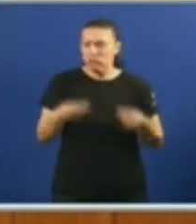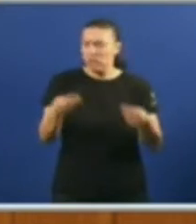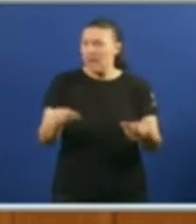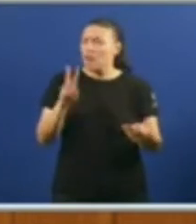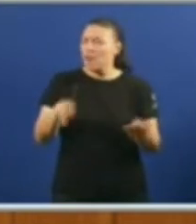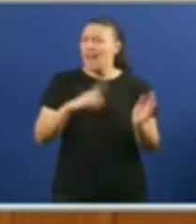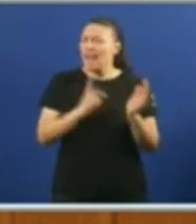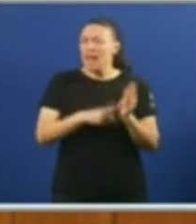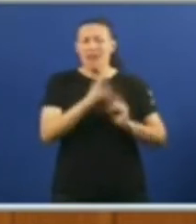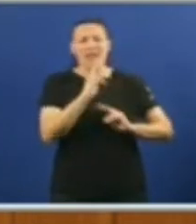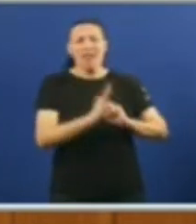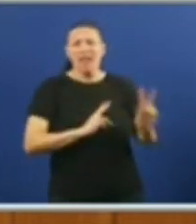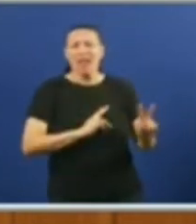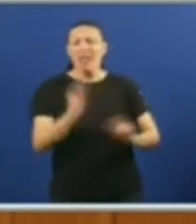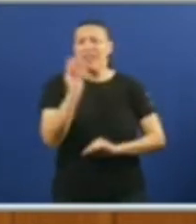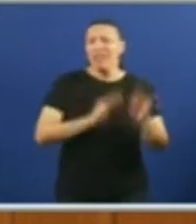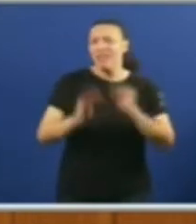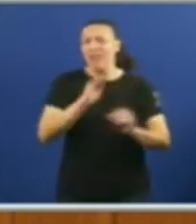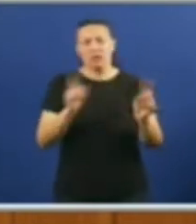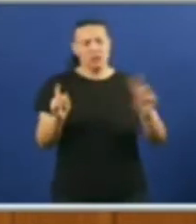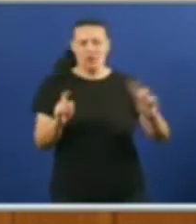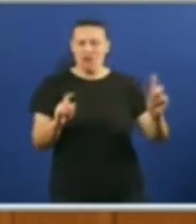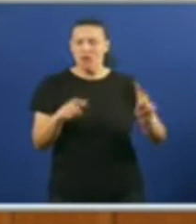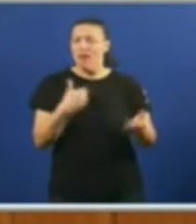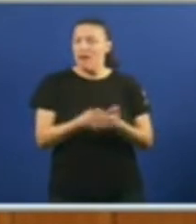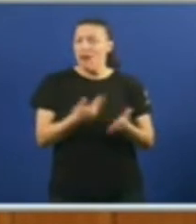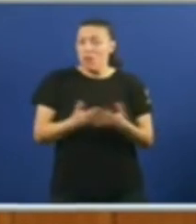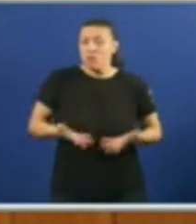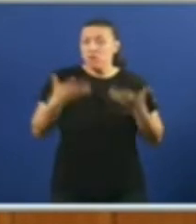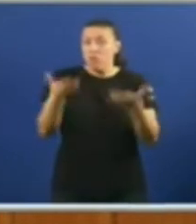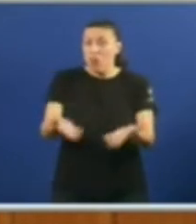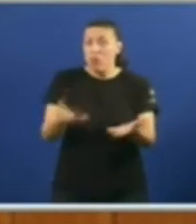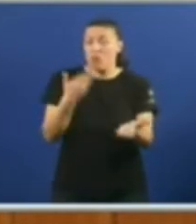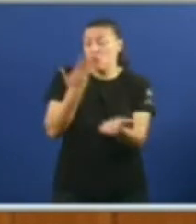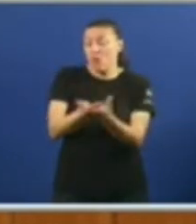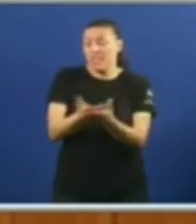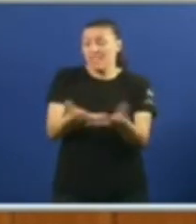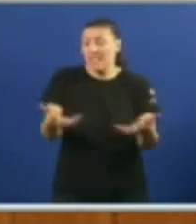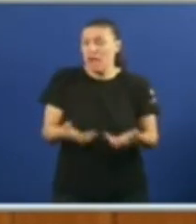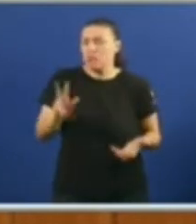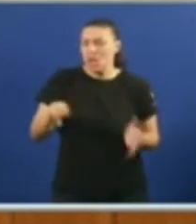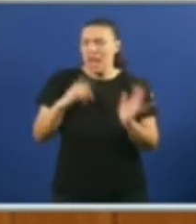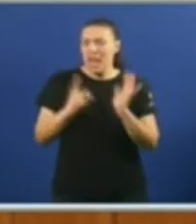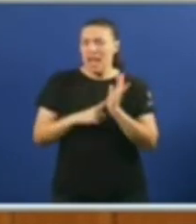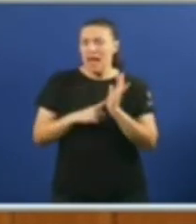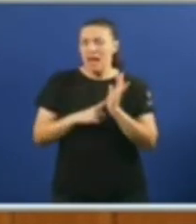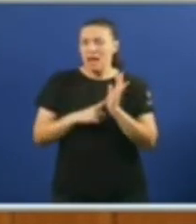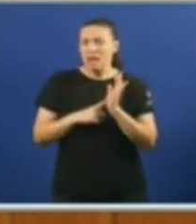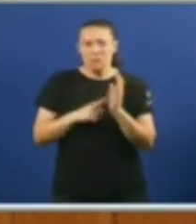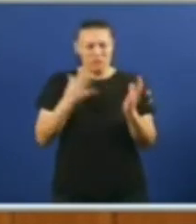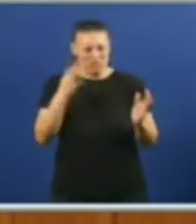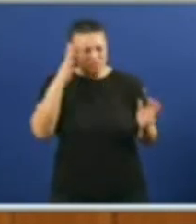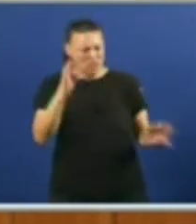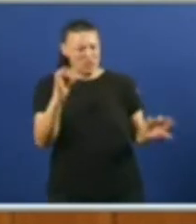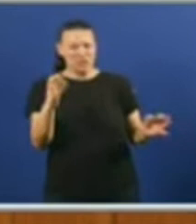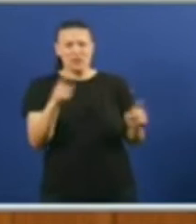con excusas de malos pagadores, e o único que pretendemos é aplicar un principio que é un principio de sentido común,